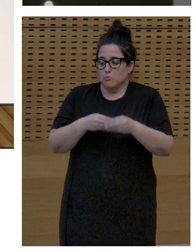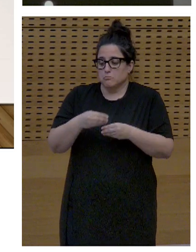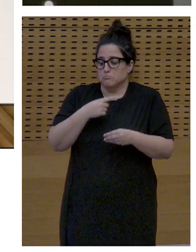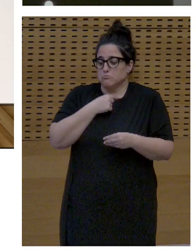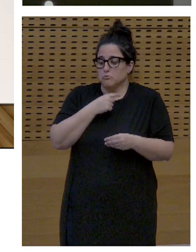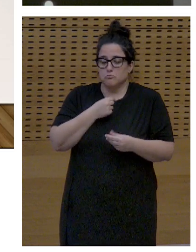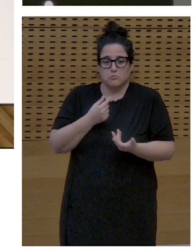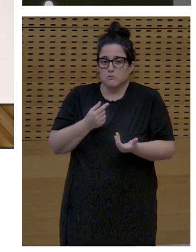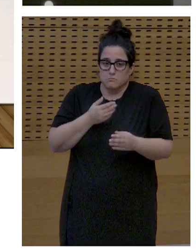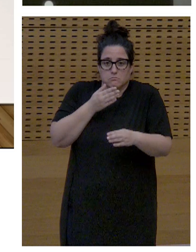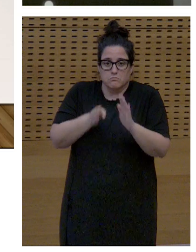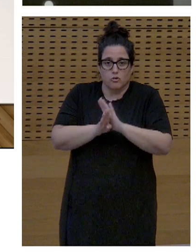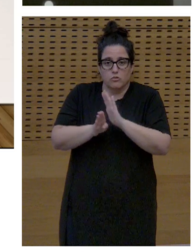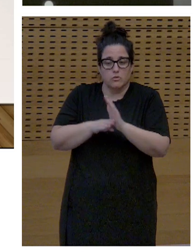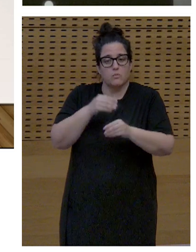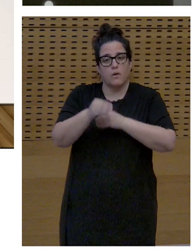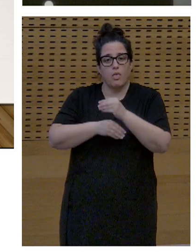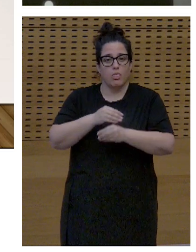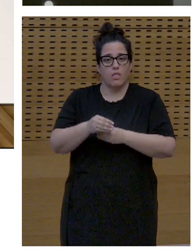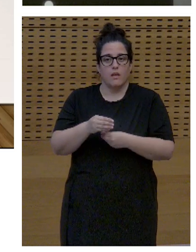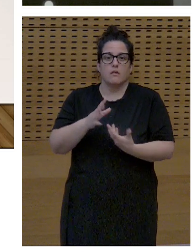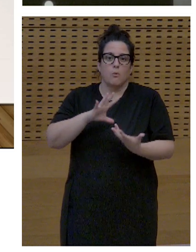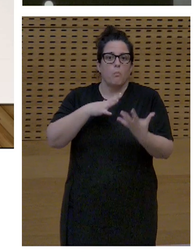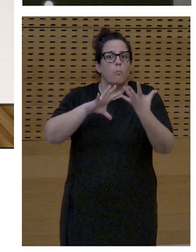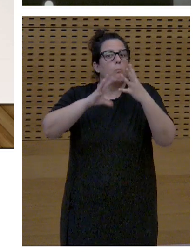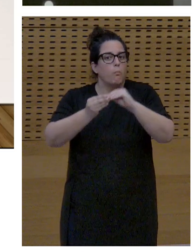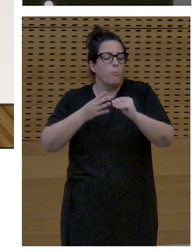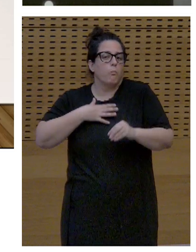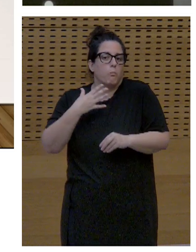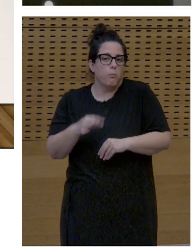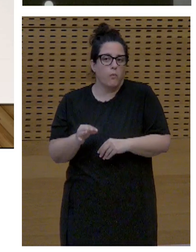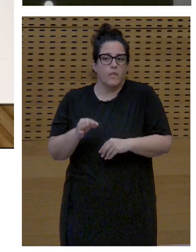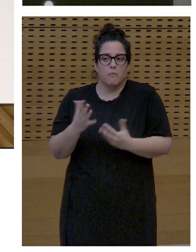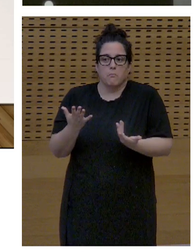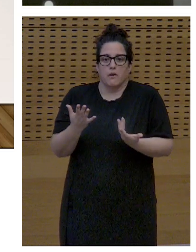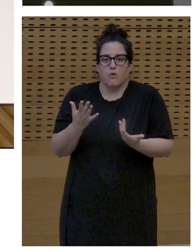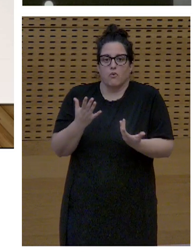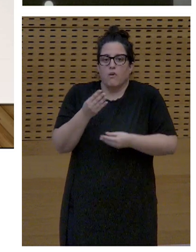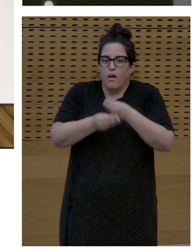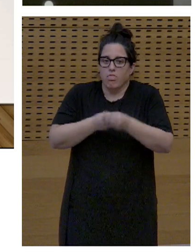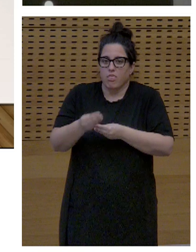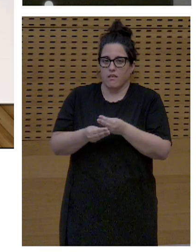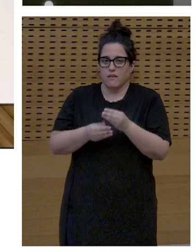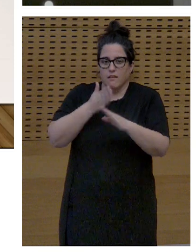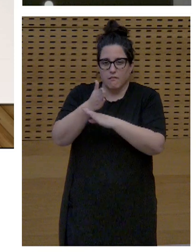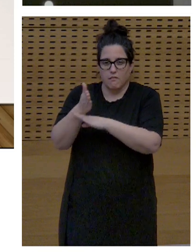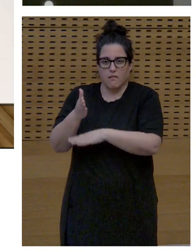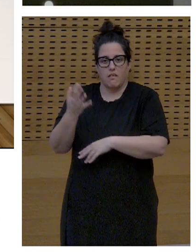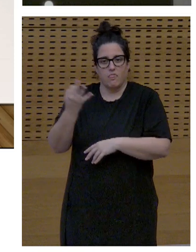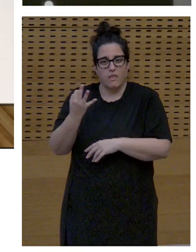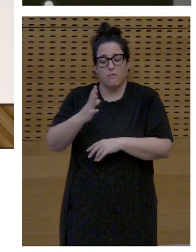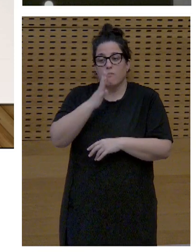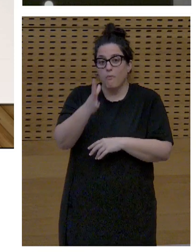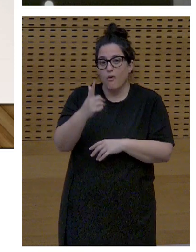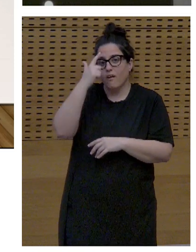adaptar aficiones pues, a lo que podamos hacer en ese momento. Pero hacerlo, porque eso también estimula